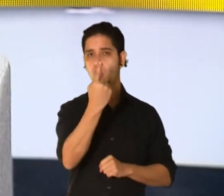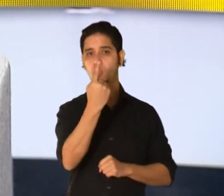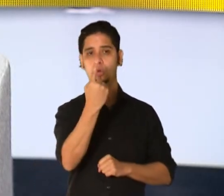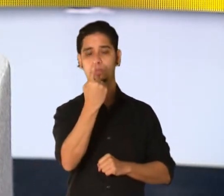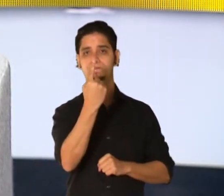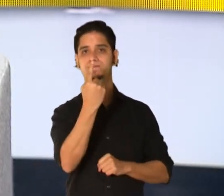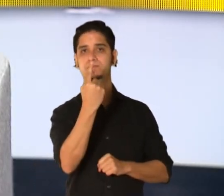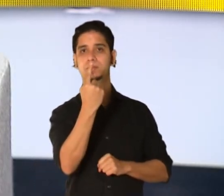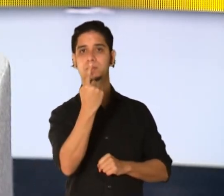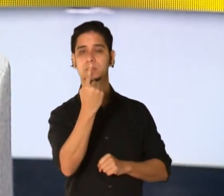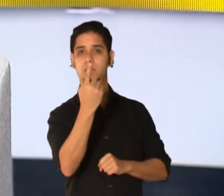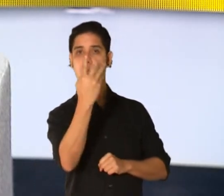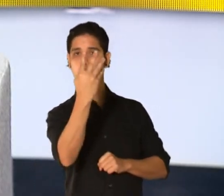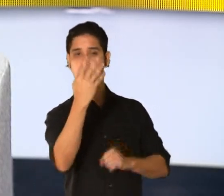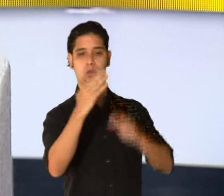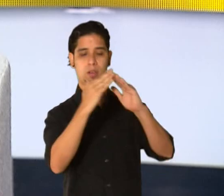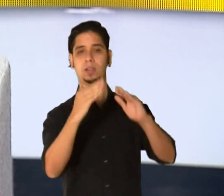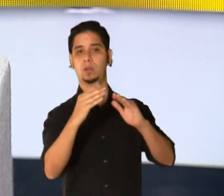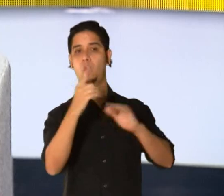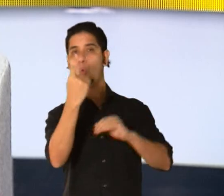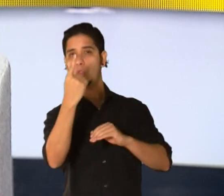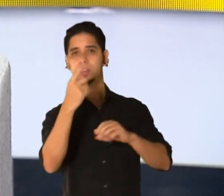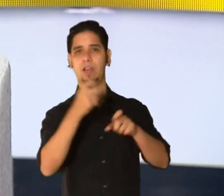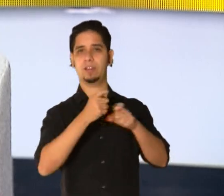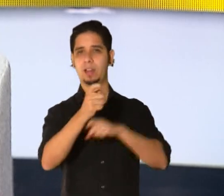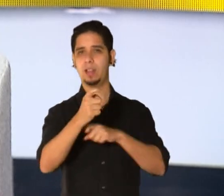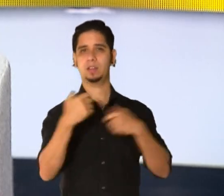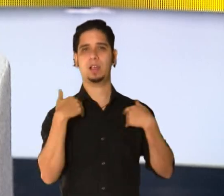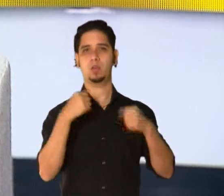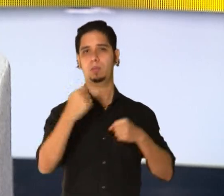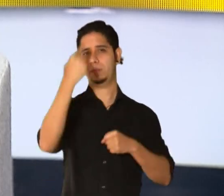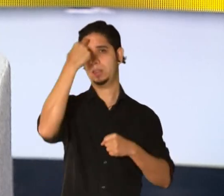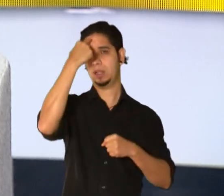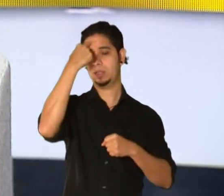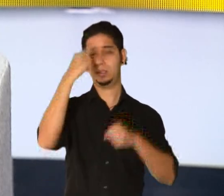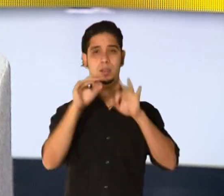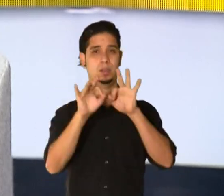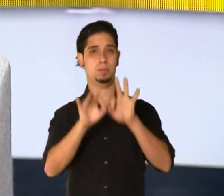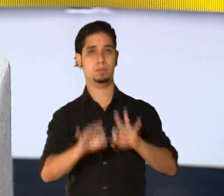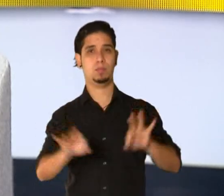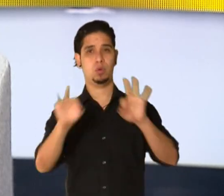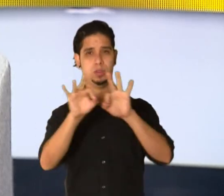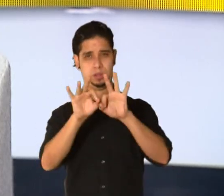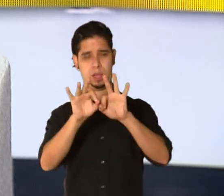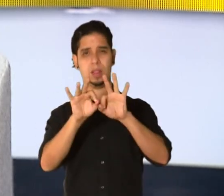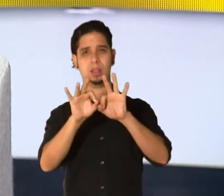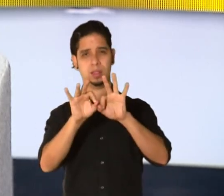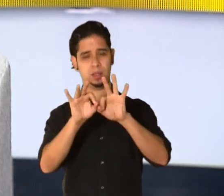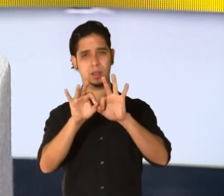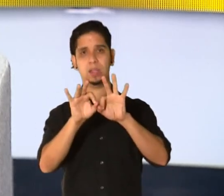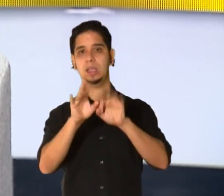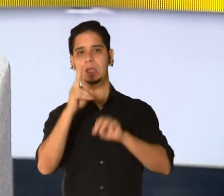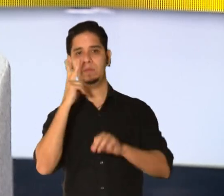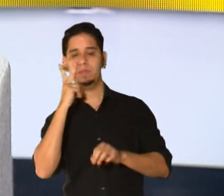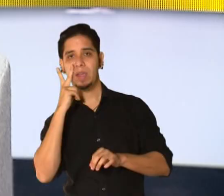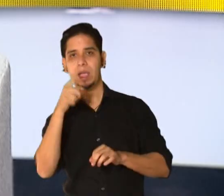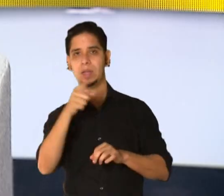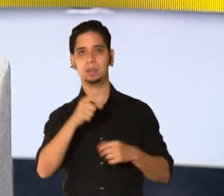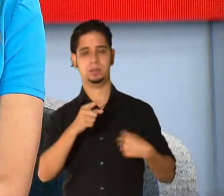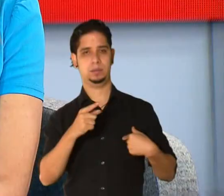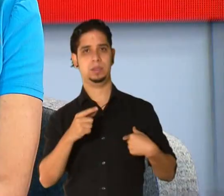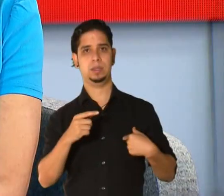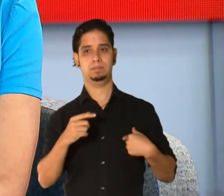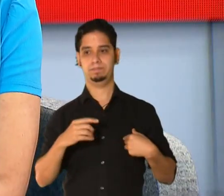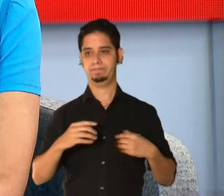afectada en su salud mental, así que es importante ver también el ánimo en las personas, ¿no?